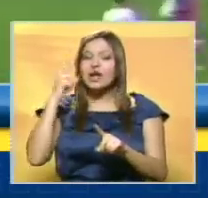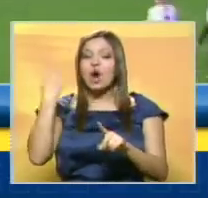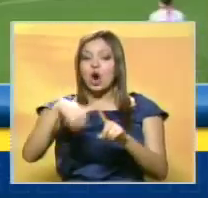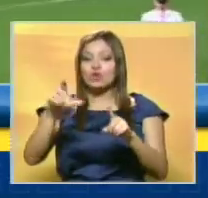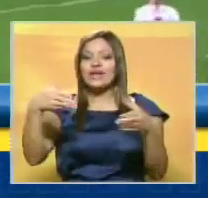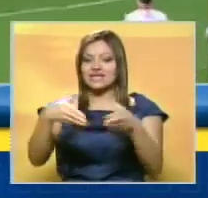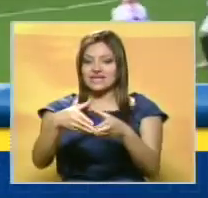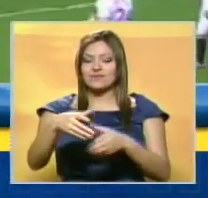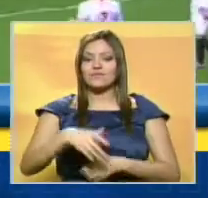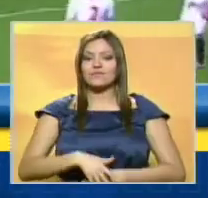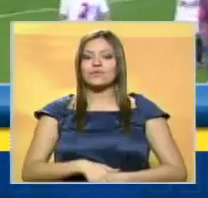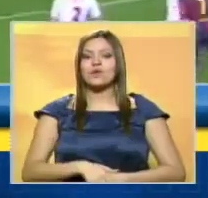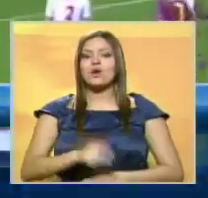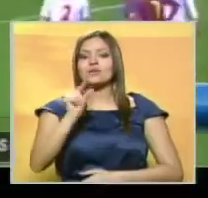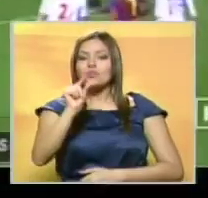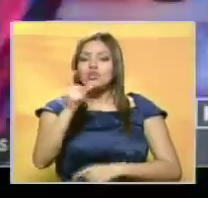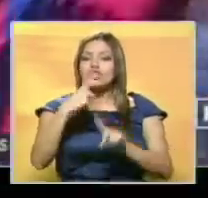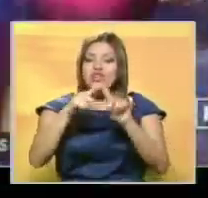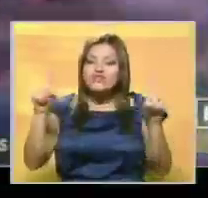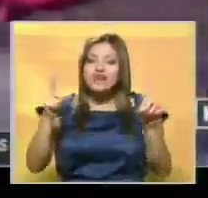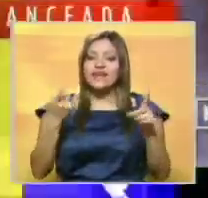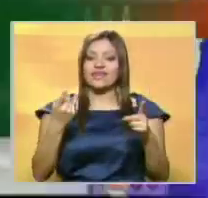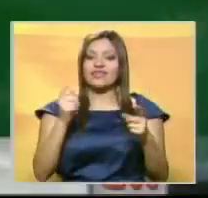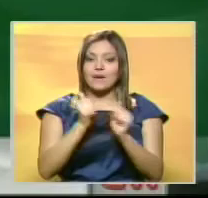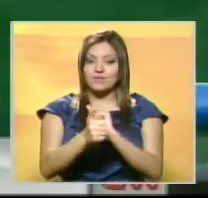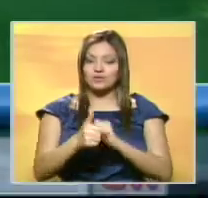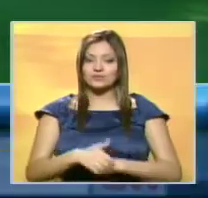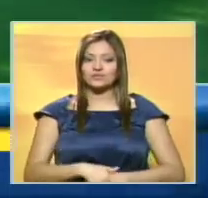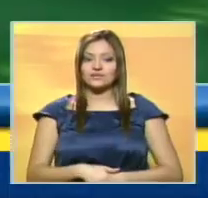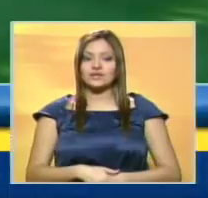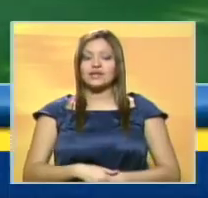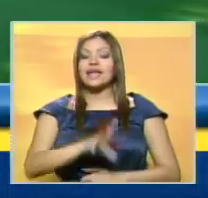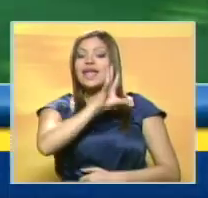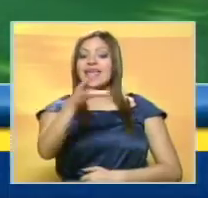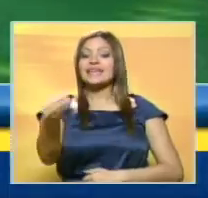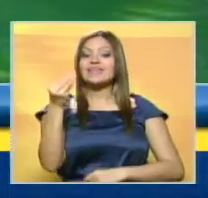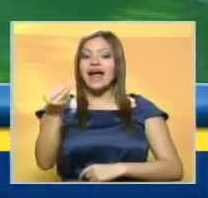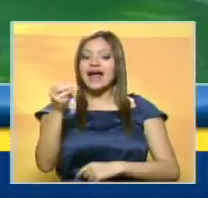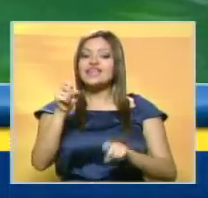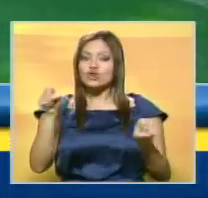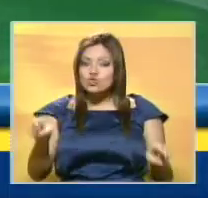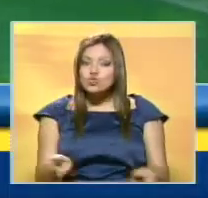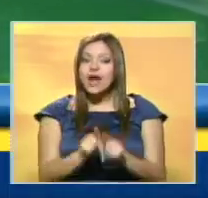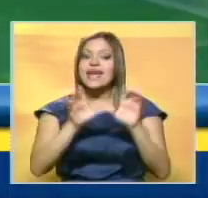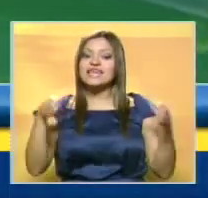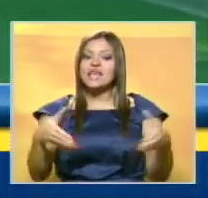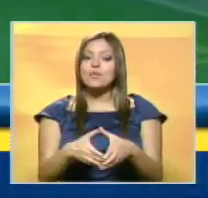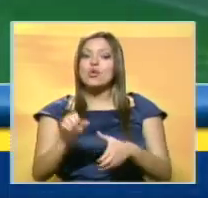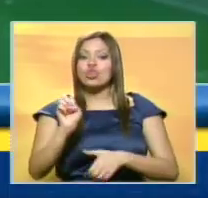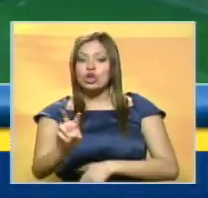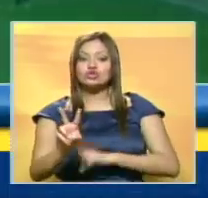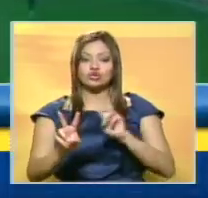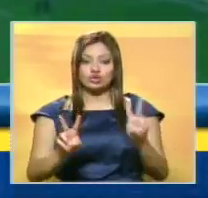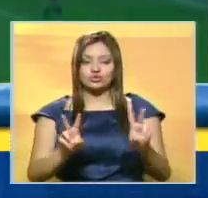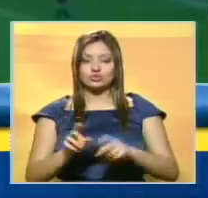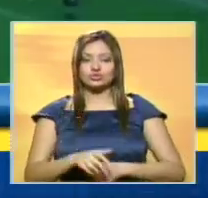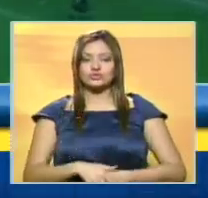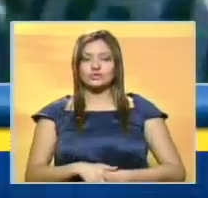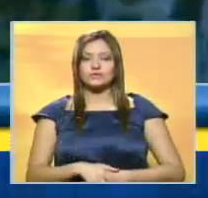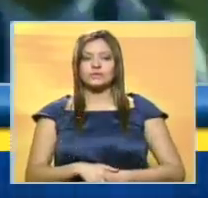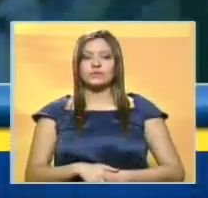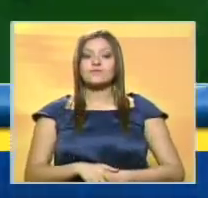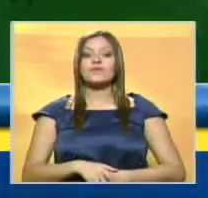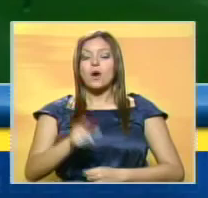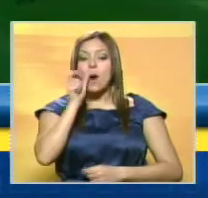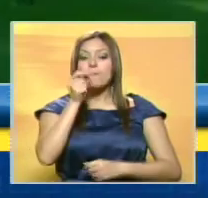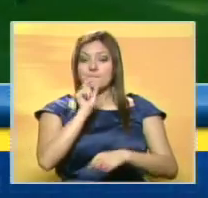pero es líder por diferencia de goles. En Italia, la Juventus igualó con el Verona a 2. Carlos Tevez, el Apache, marcó